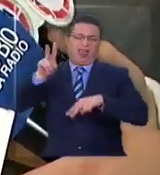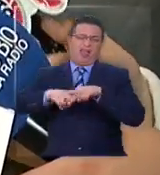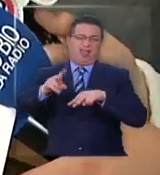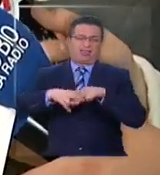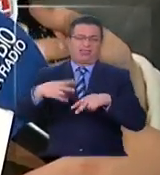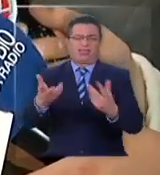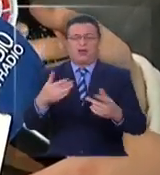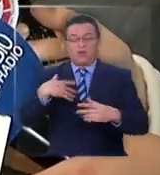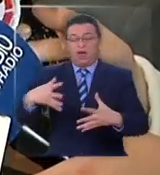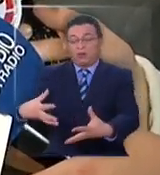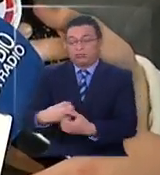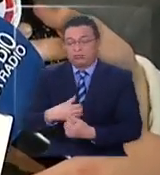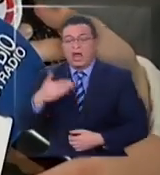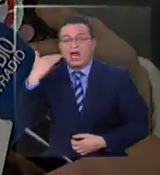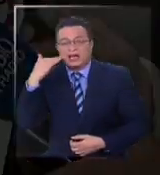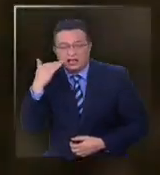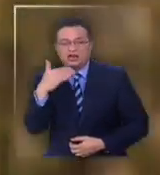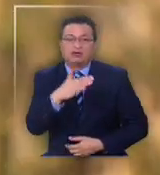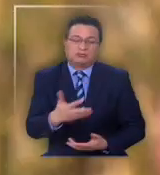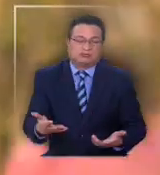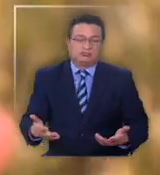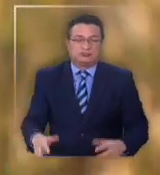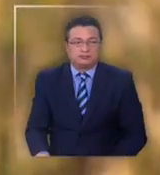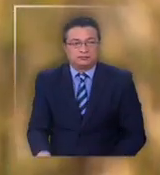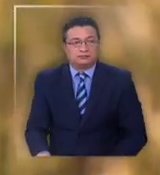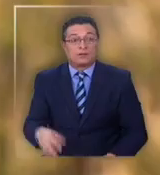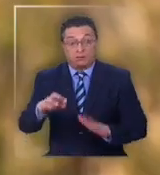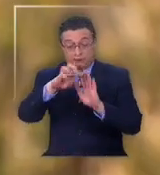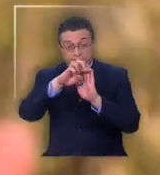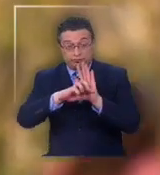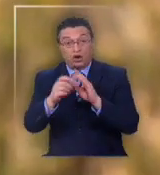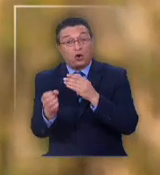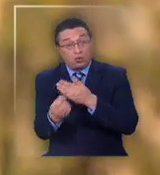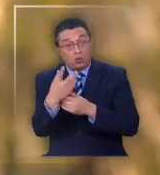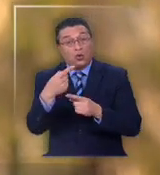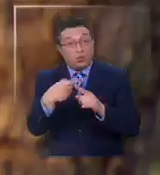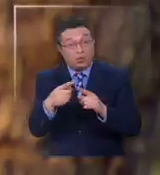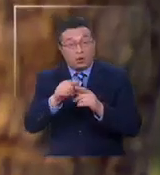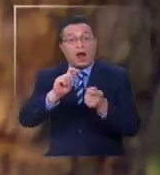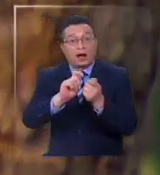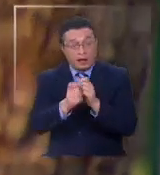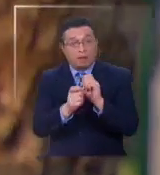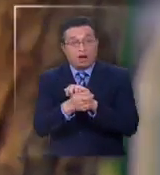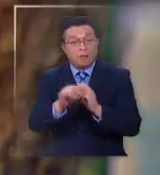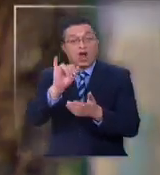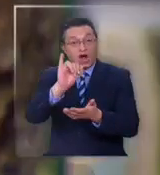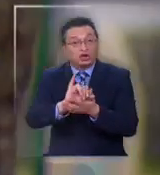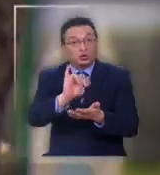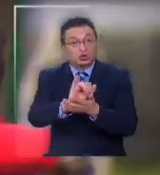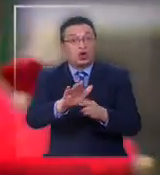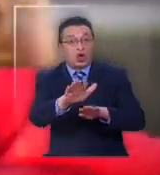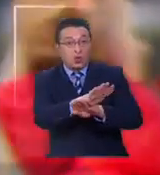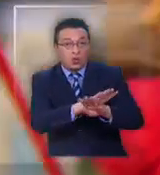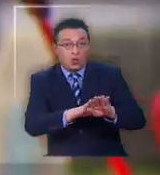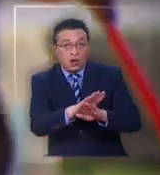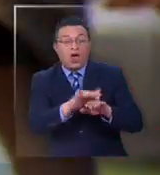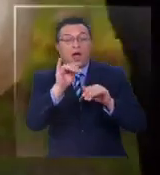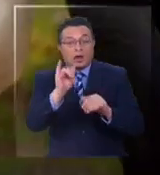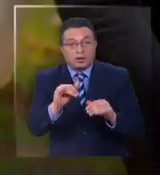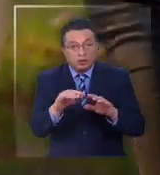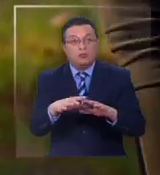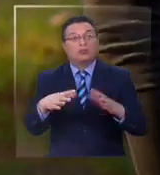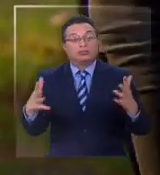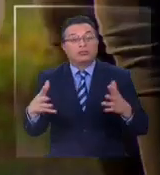la adoptabilidad de los niños y niñas. Proyecto que contemplará otras medidas como cambios en las instituciones cuidadoras y la polémica